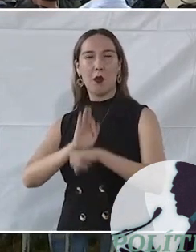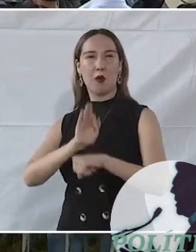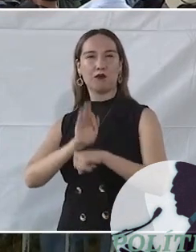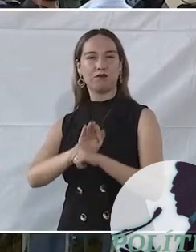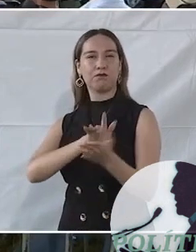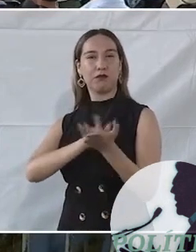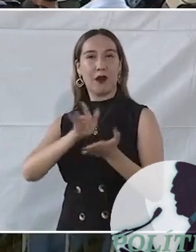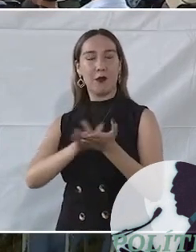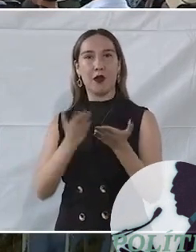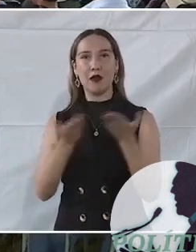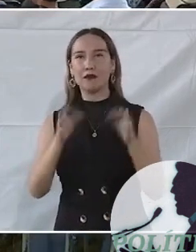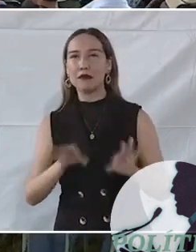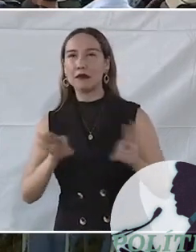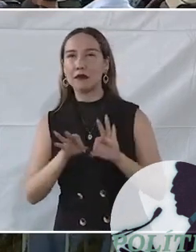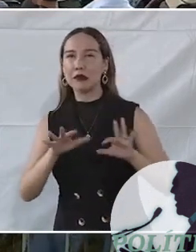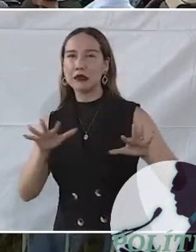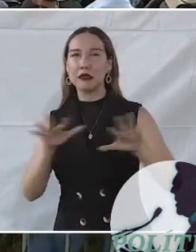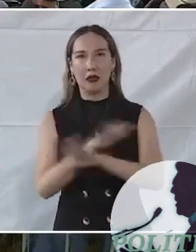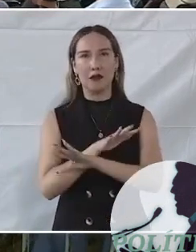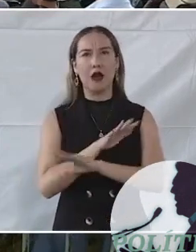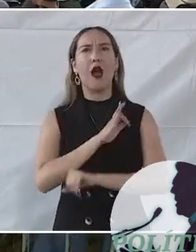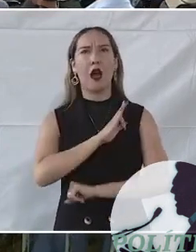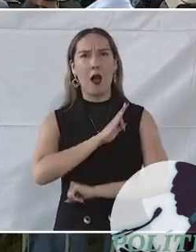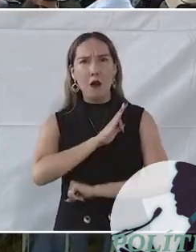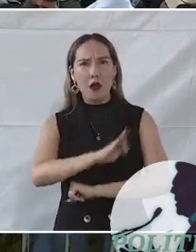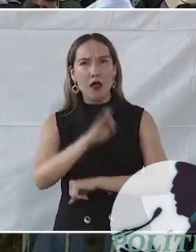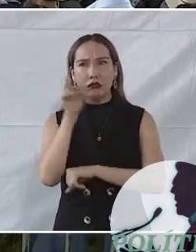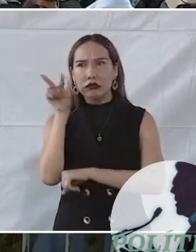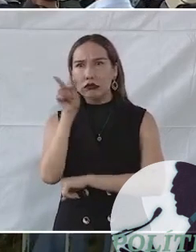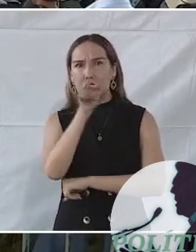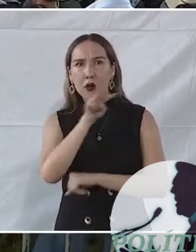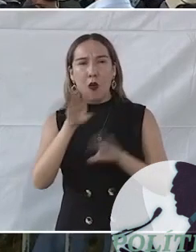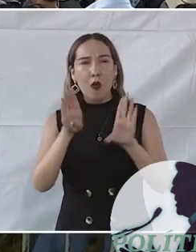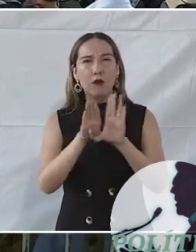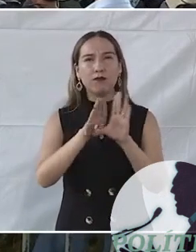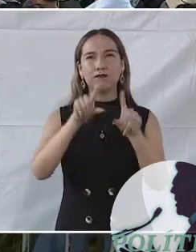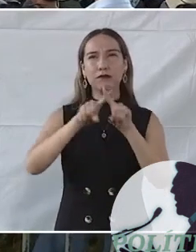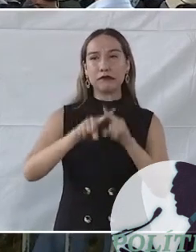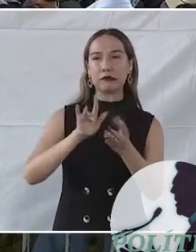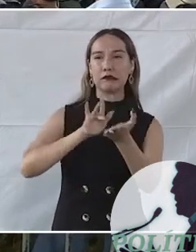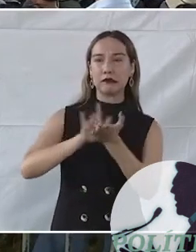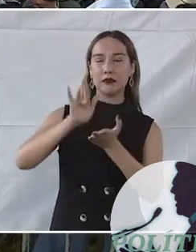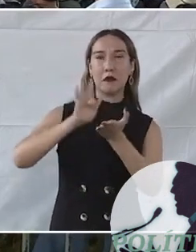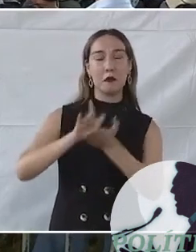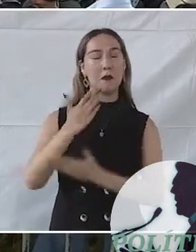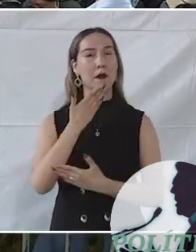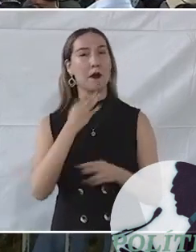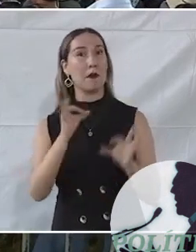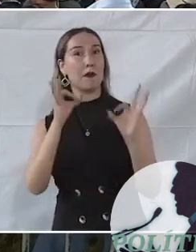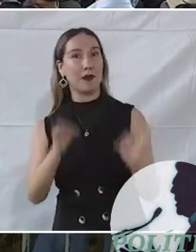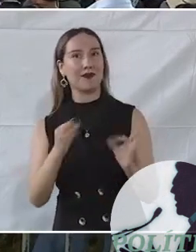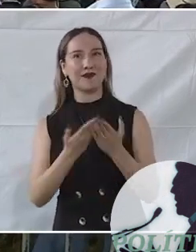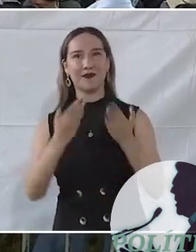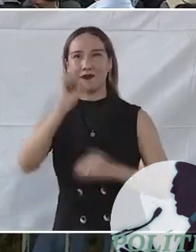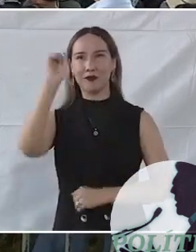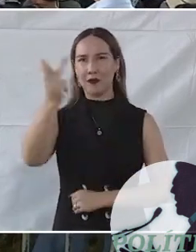todas y todos queríamos, hoy podemos palpar el bienestar que el presidente ofreció al inicio de su gestión. En San Luis